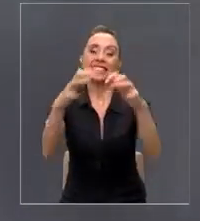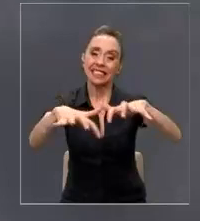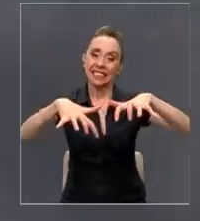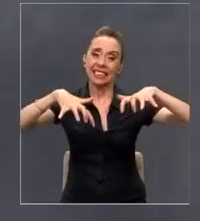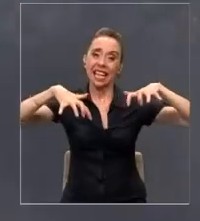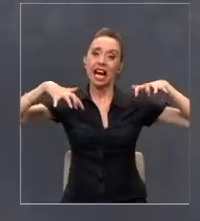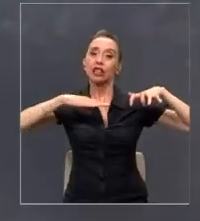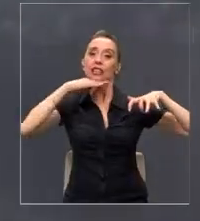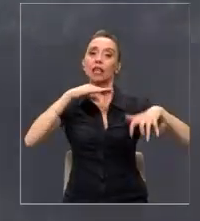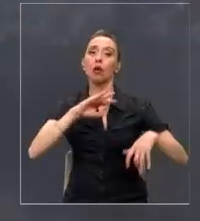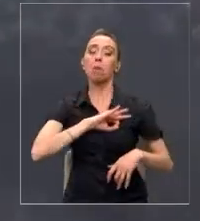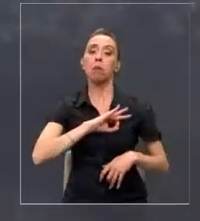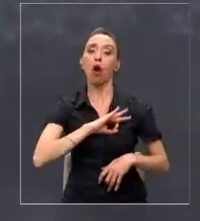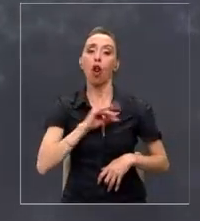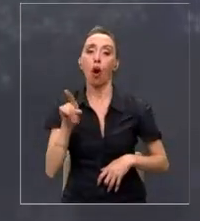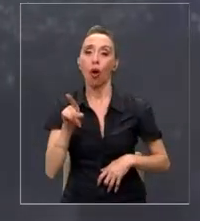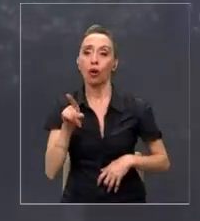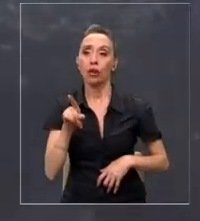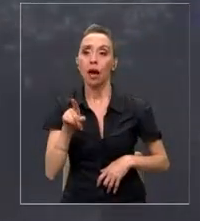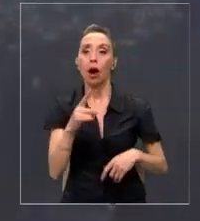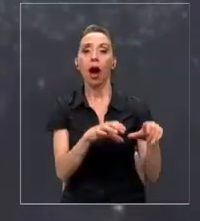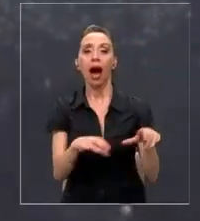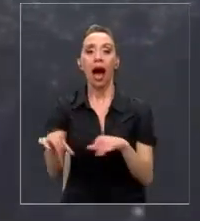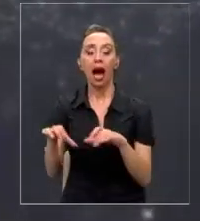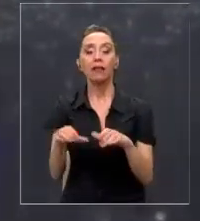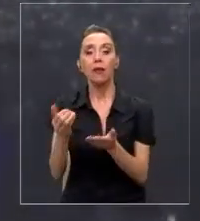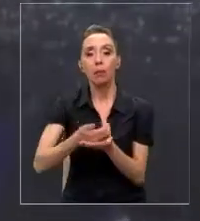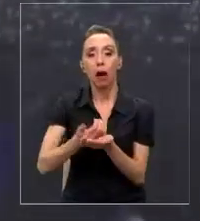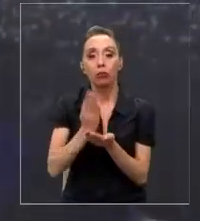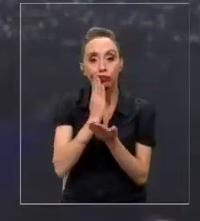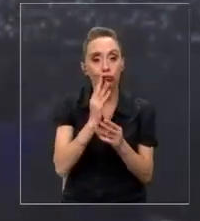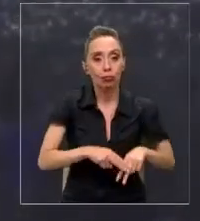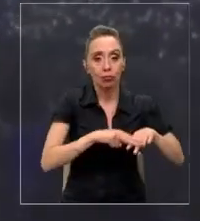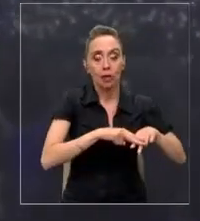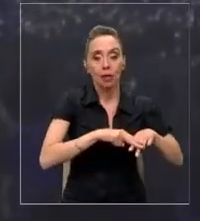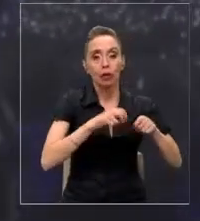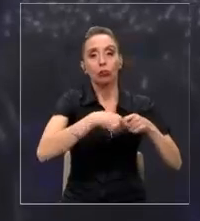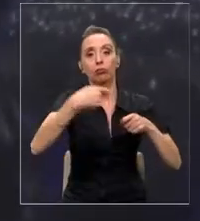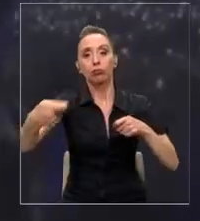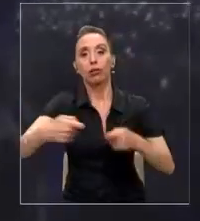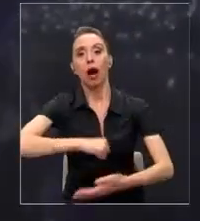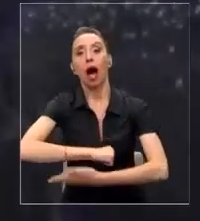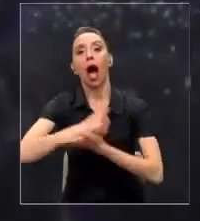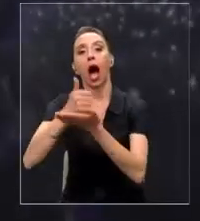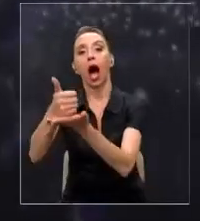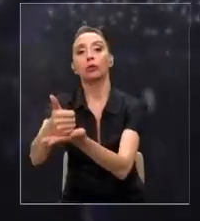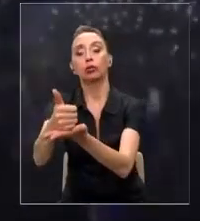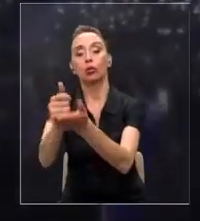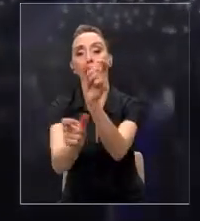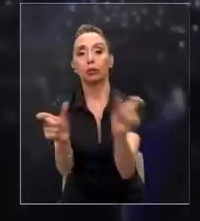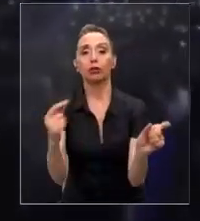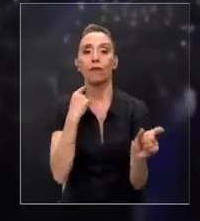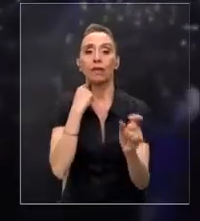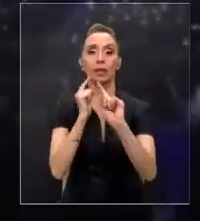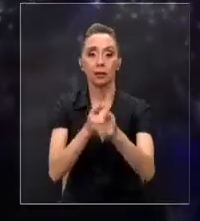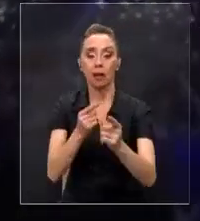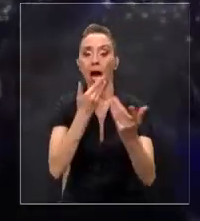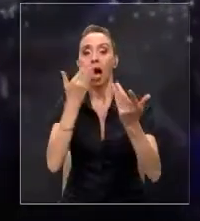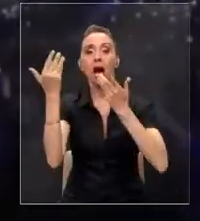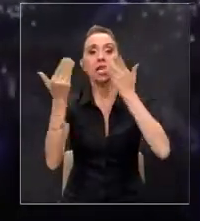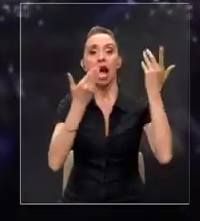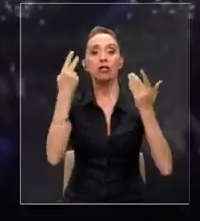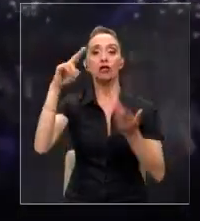en Polonia, en un evento justamente benéfico para una organización que brinda ayuda a las víctimas. Cantó el himno